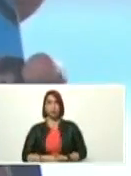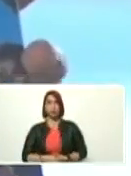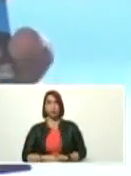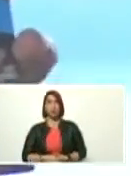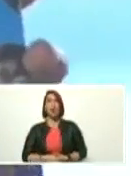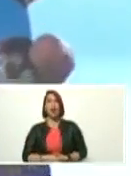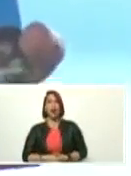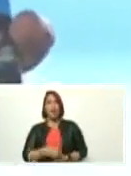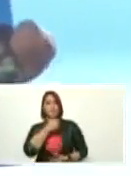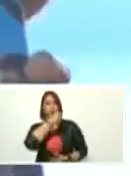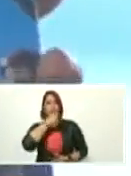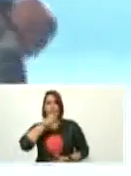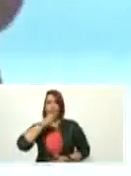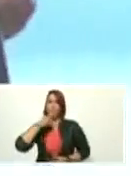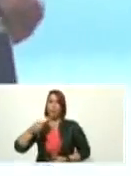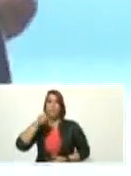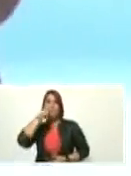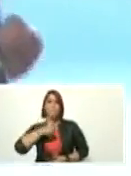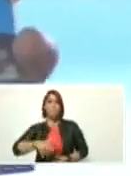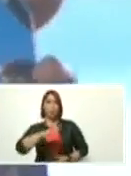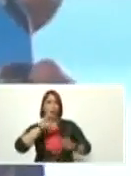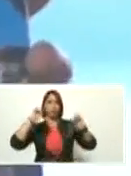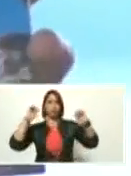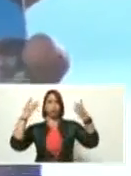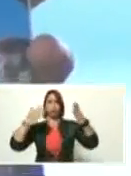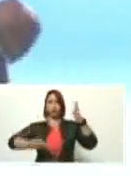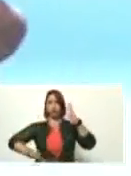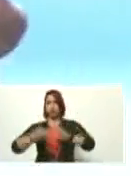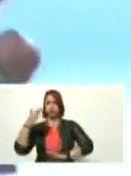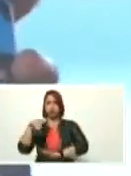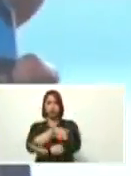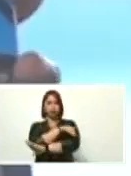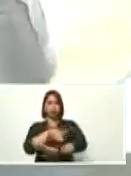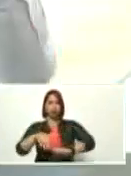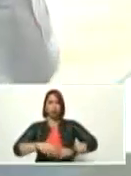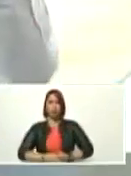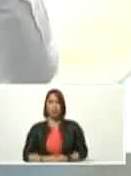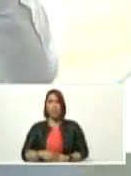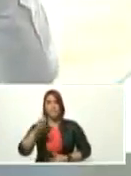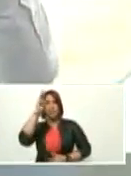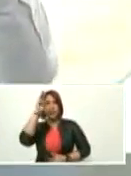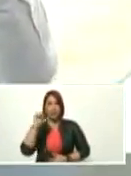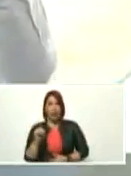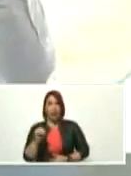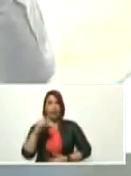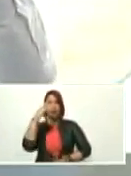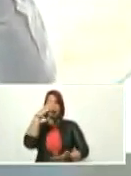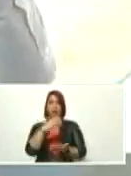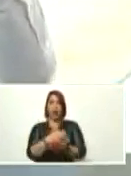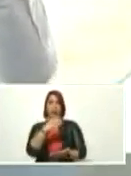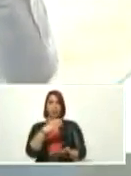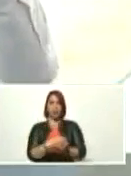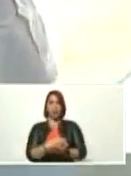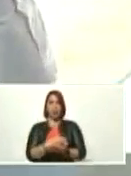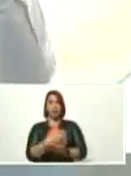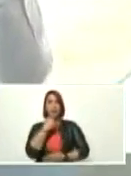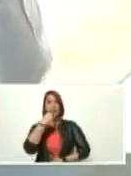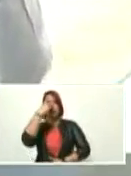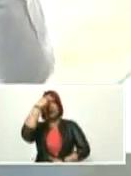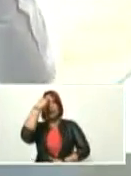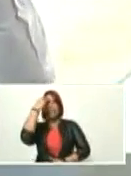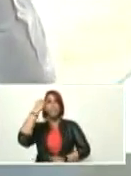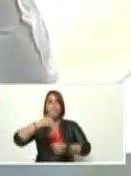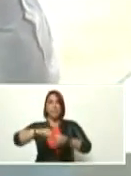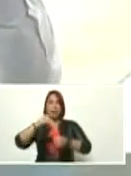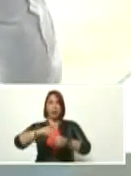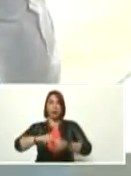testimonios del pueblo heroico que salió a las calles, en Petare, en Catia, en Los Teques, en Maracay,